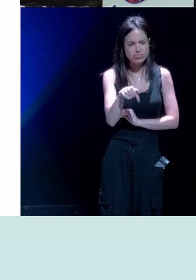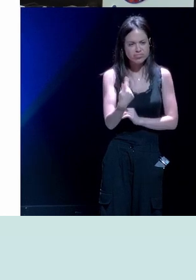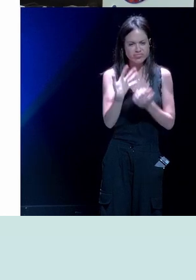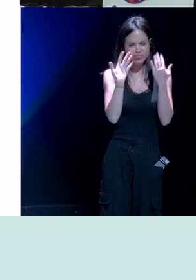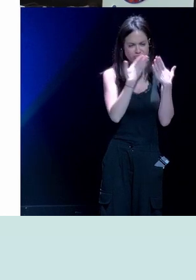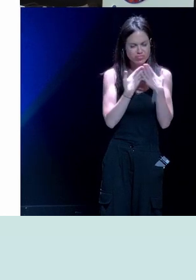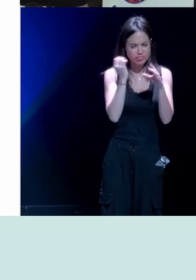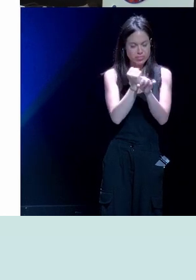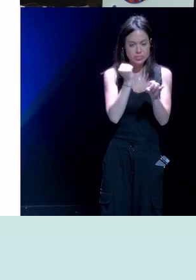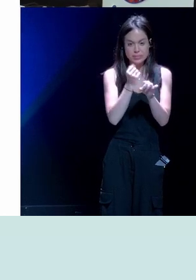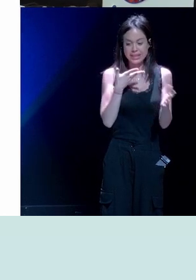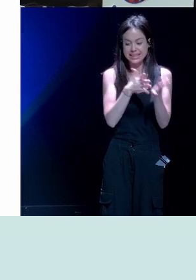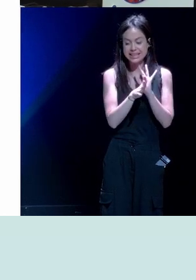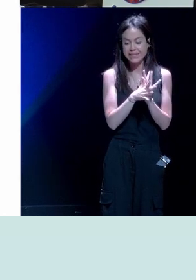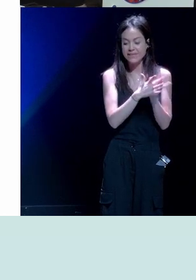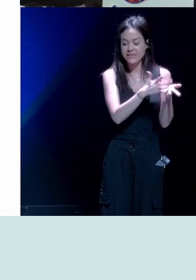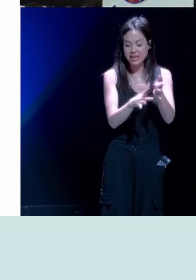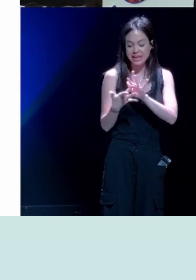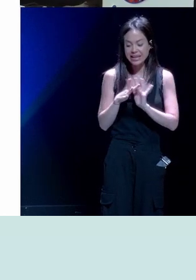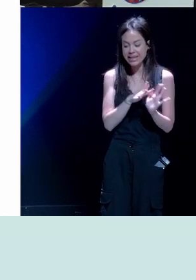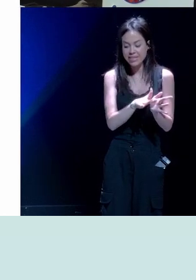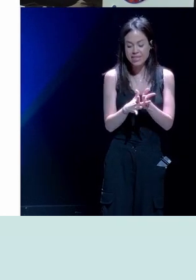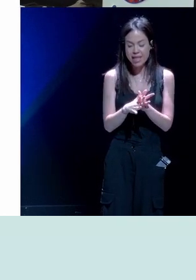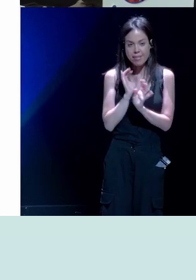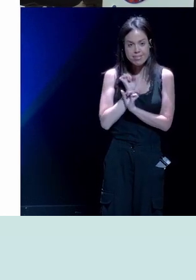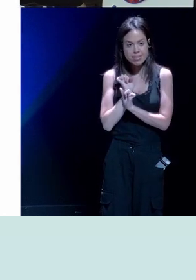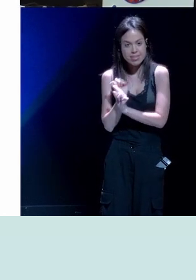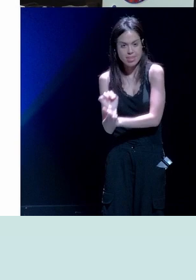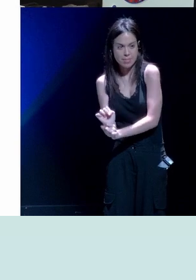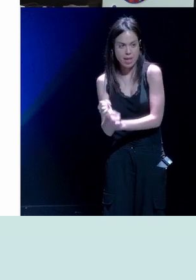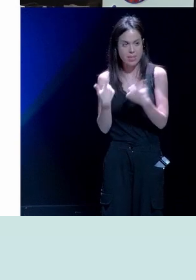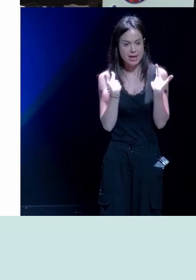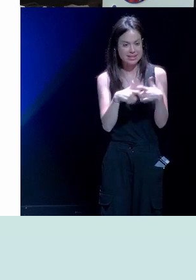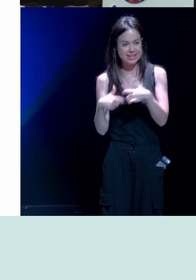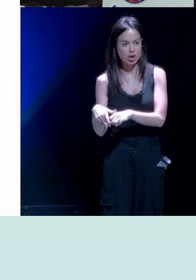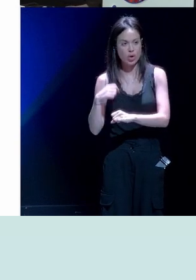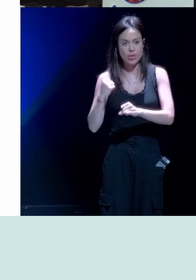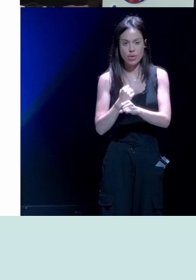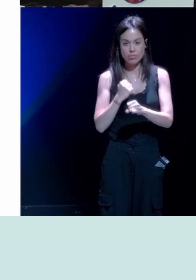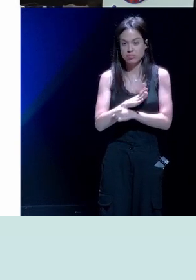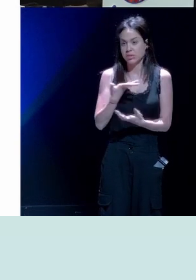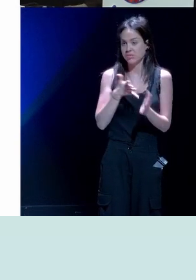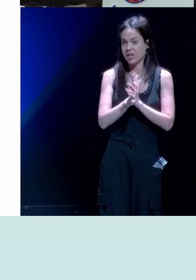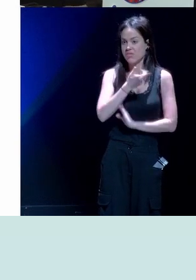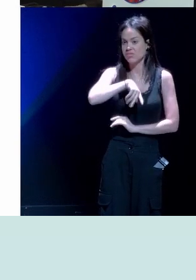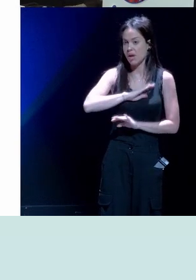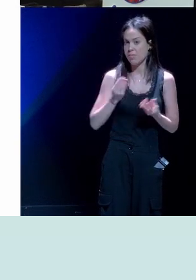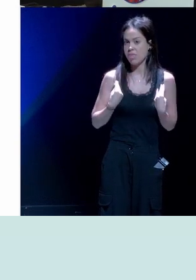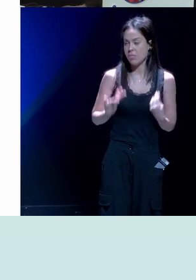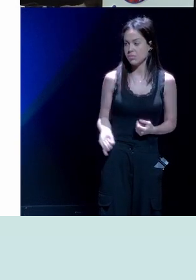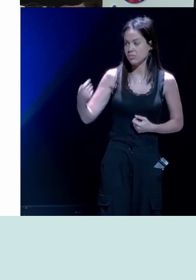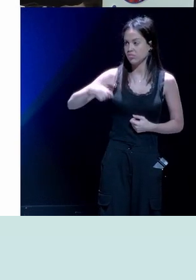la interdependencia y la complementariedad en el sector laboral, en nuestra vida profesional. Entonces, este